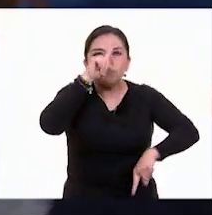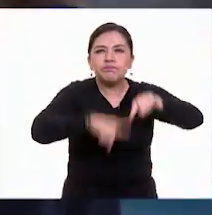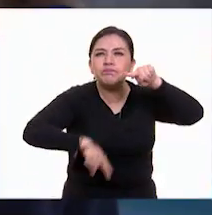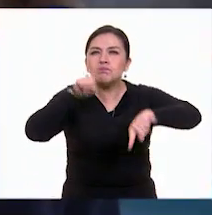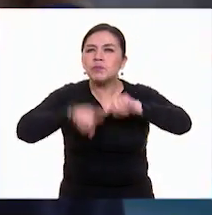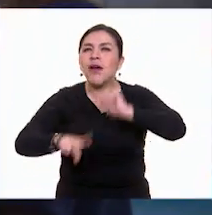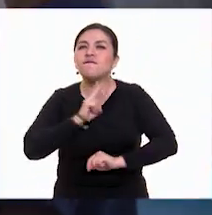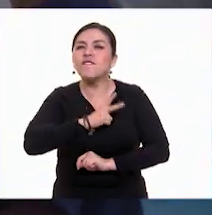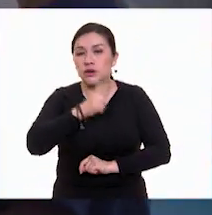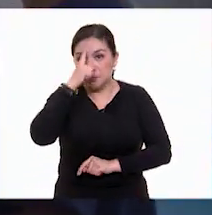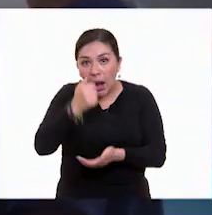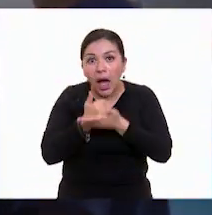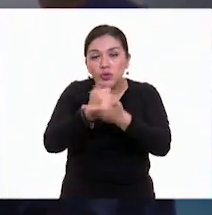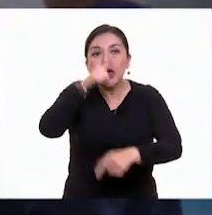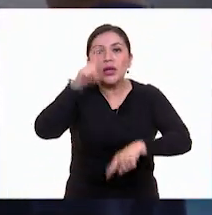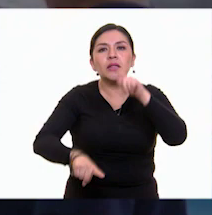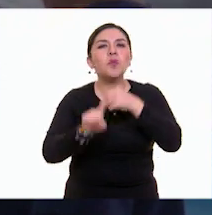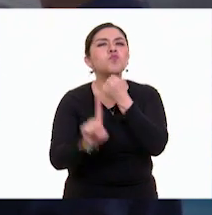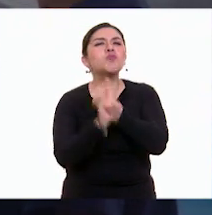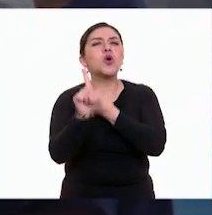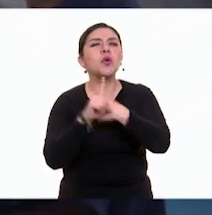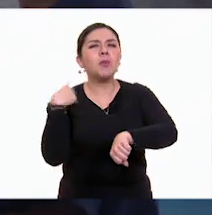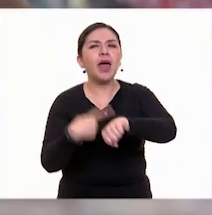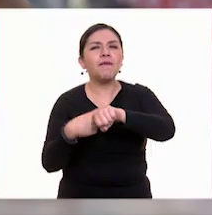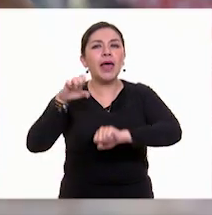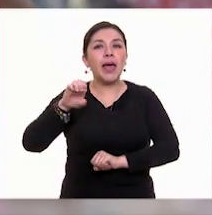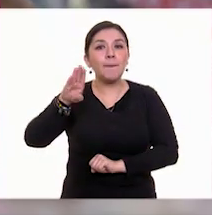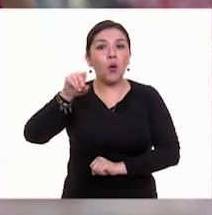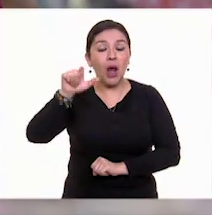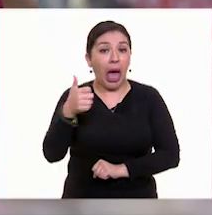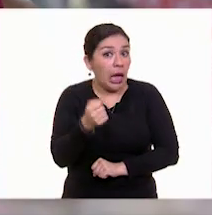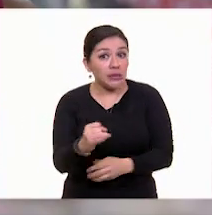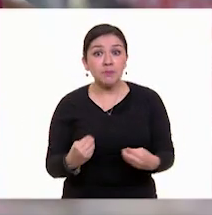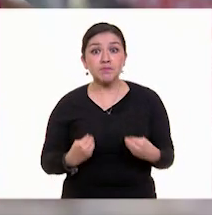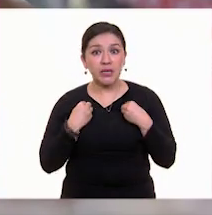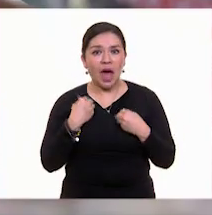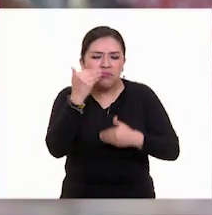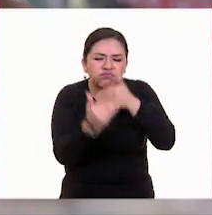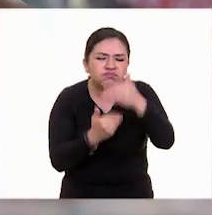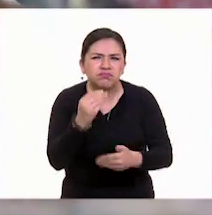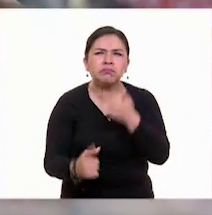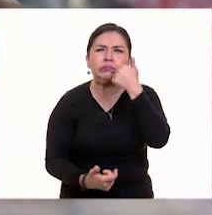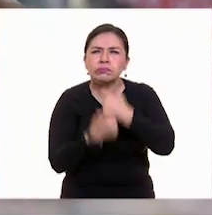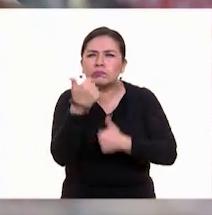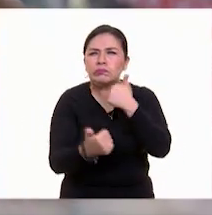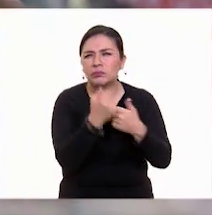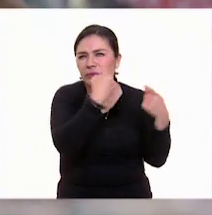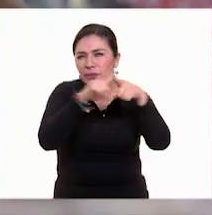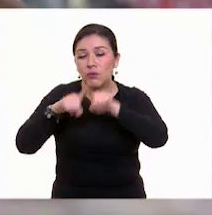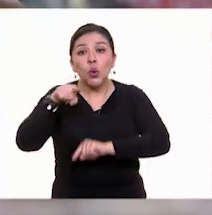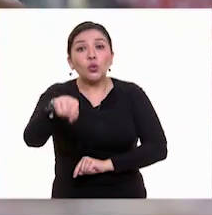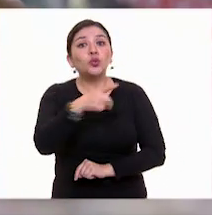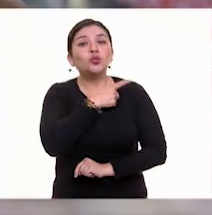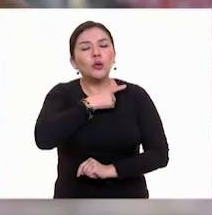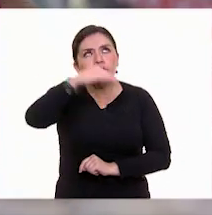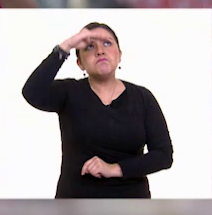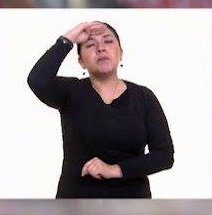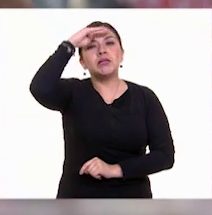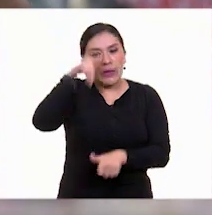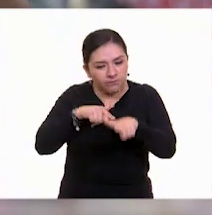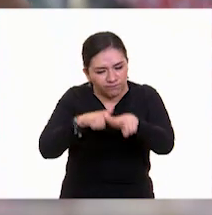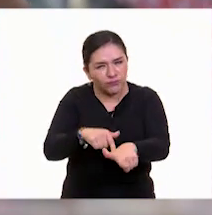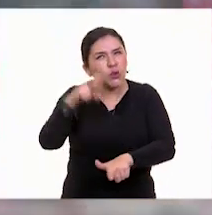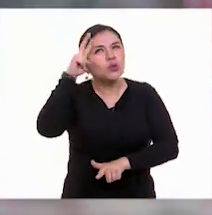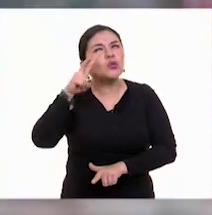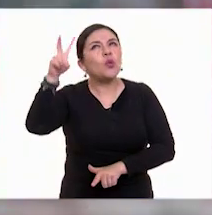virus, ayudando a acabar con una crisis de ébola. La vida te va a poner miles de retos. Está en ti seguir